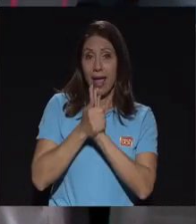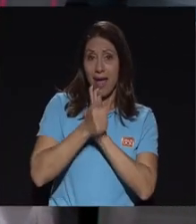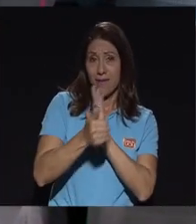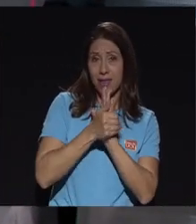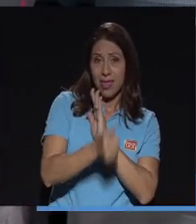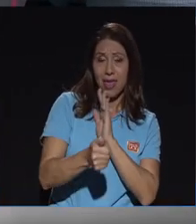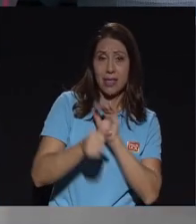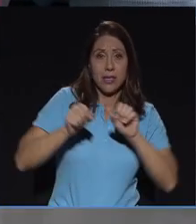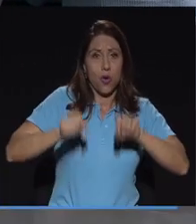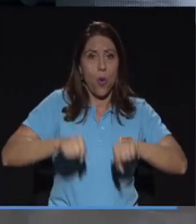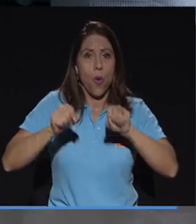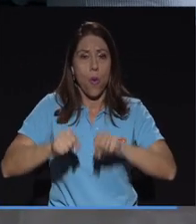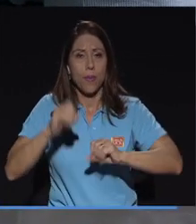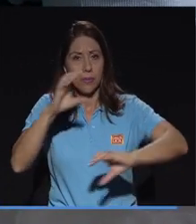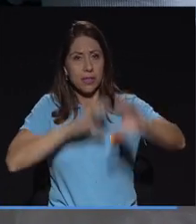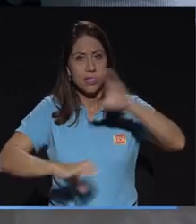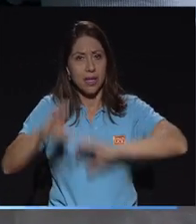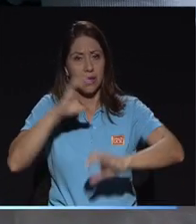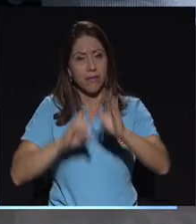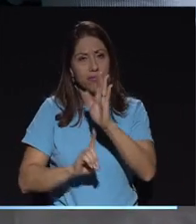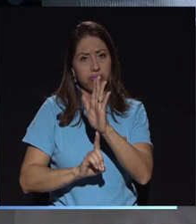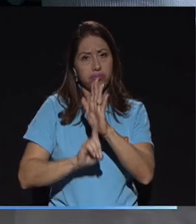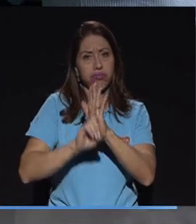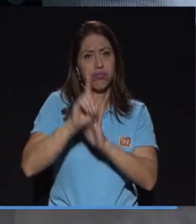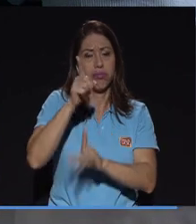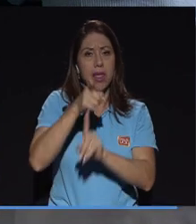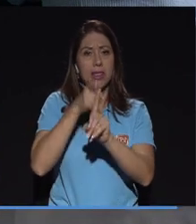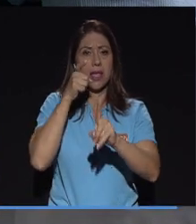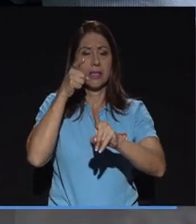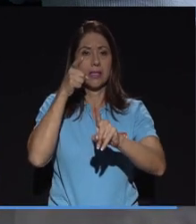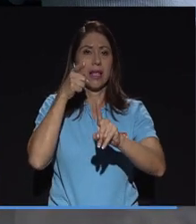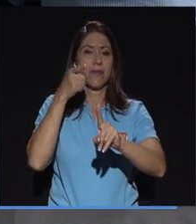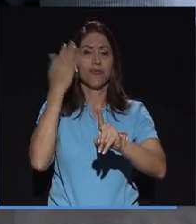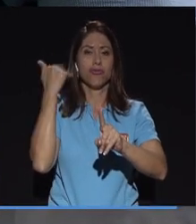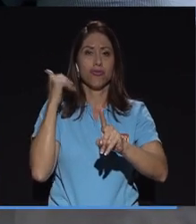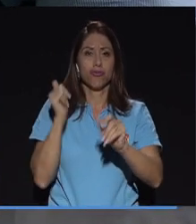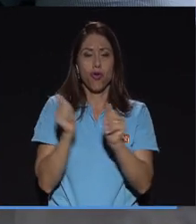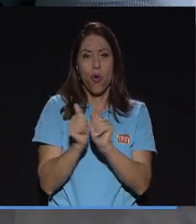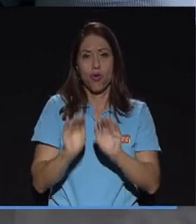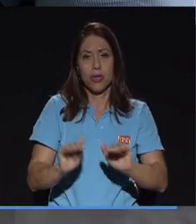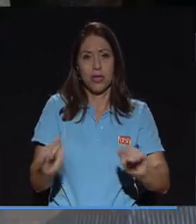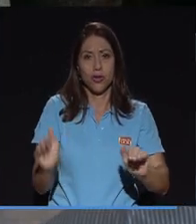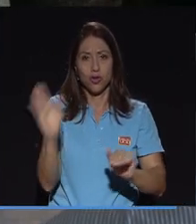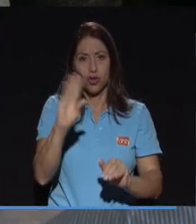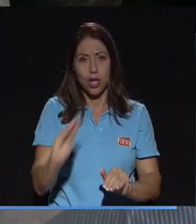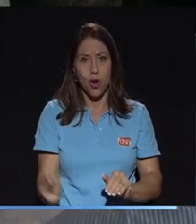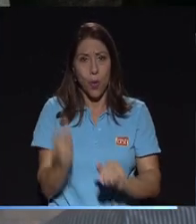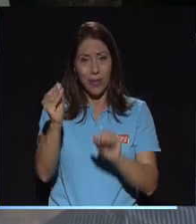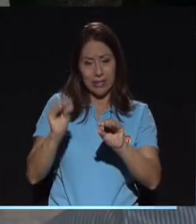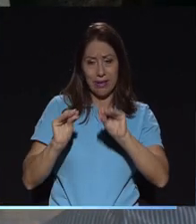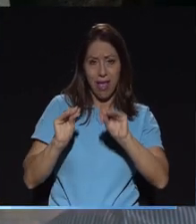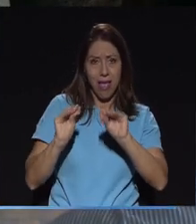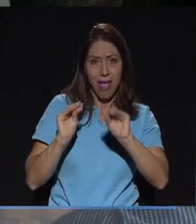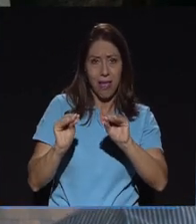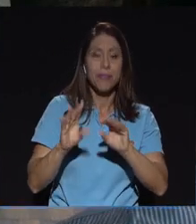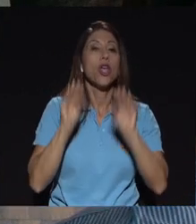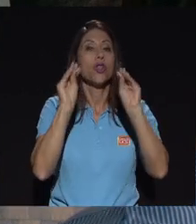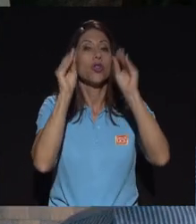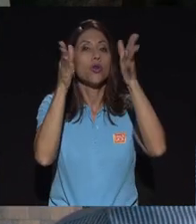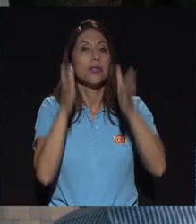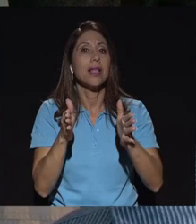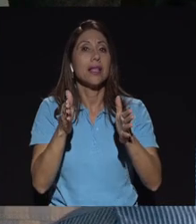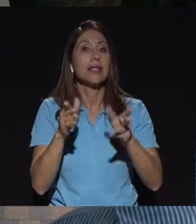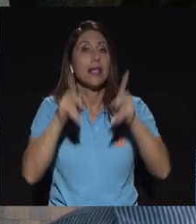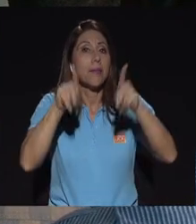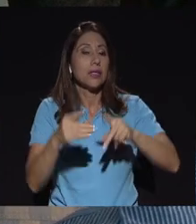Las habilidades y las competencias científicas se desarrollan desde las aulas con los niños y los jóvenes. Es por esto que docentes y expertos